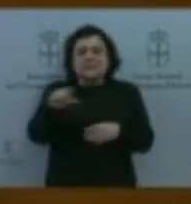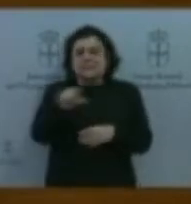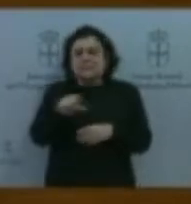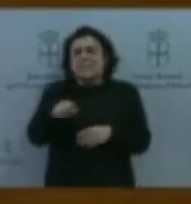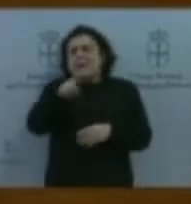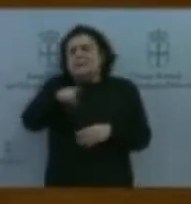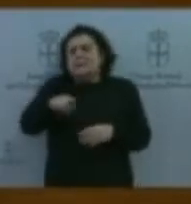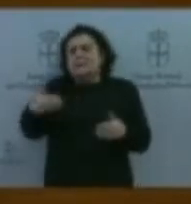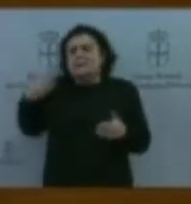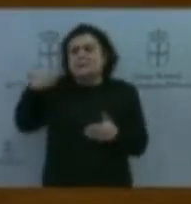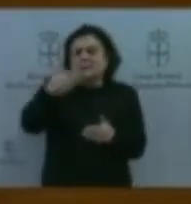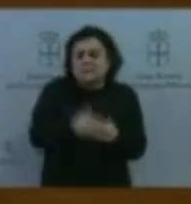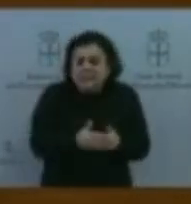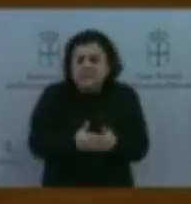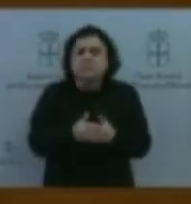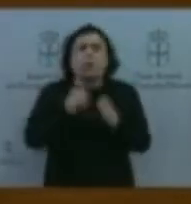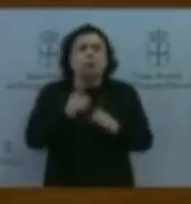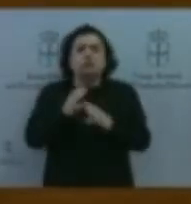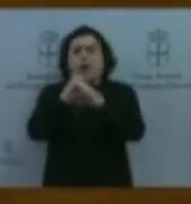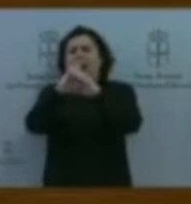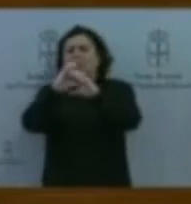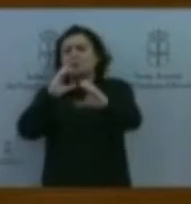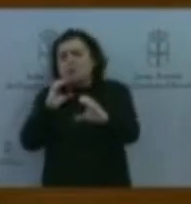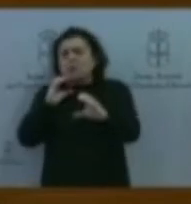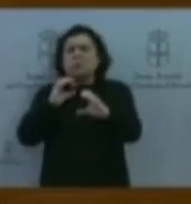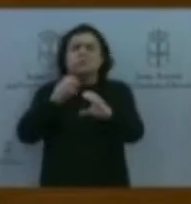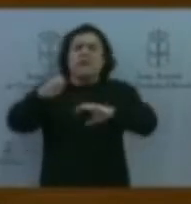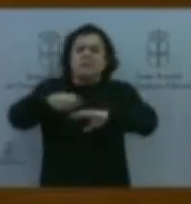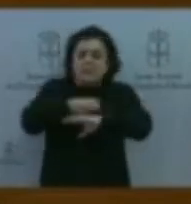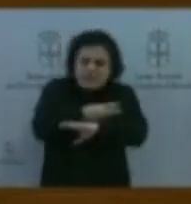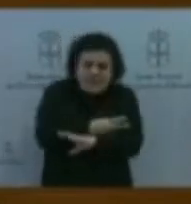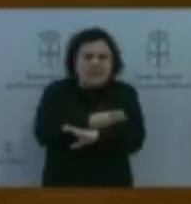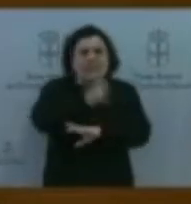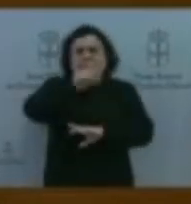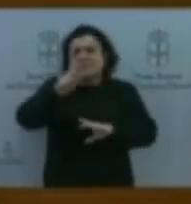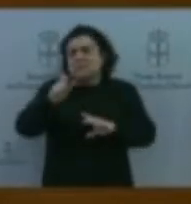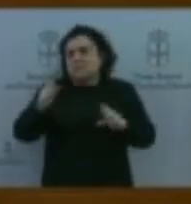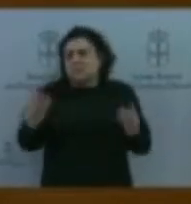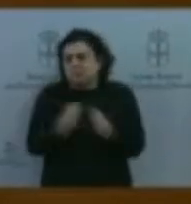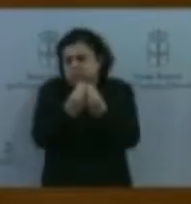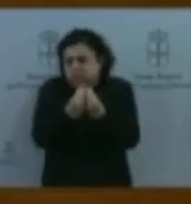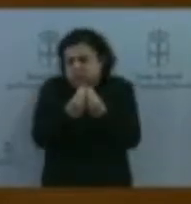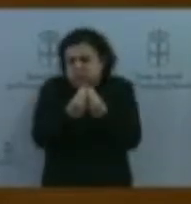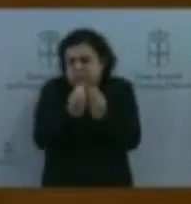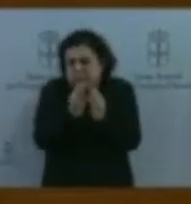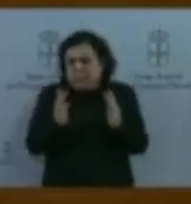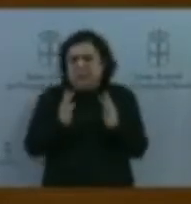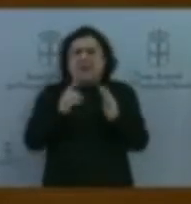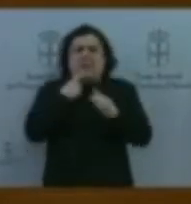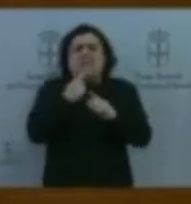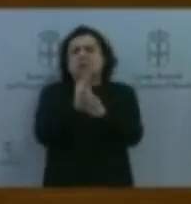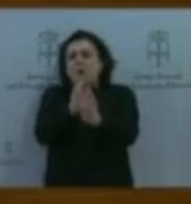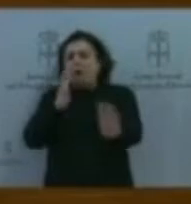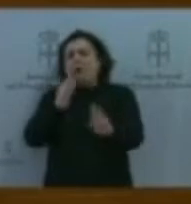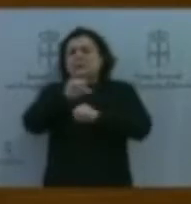en autobuses, en trenes de cercanías, haciendo horas de cola, firmando miles de personas quejas ante el consorcio de